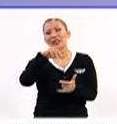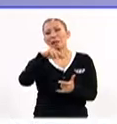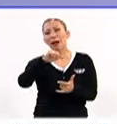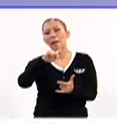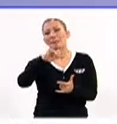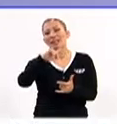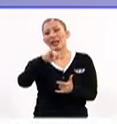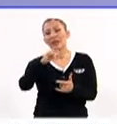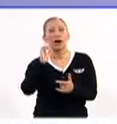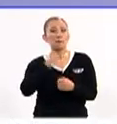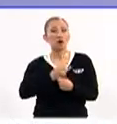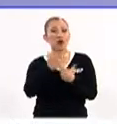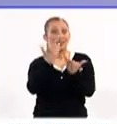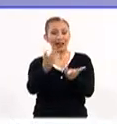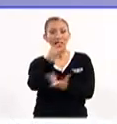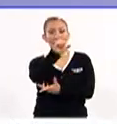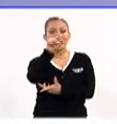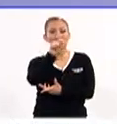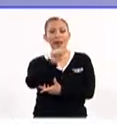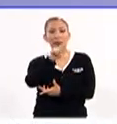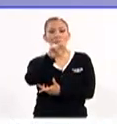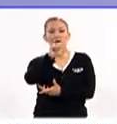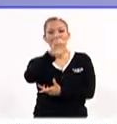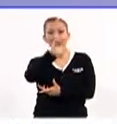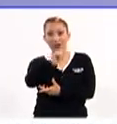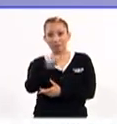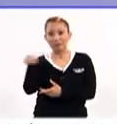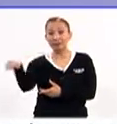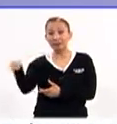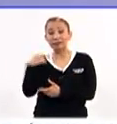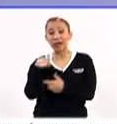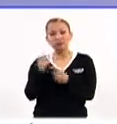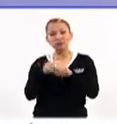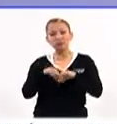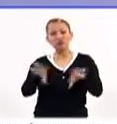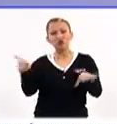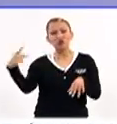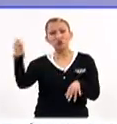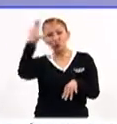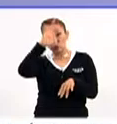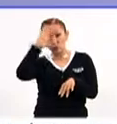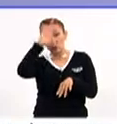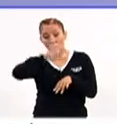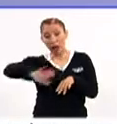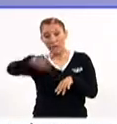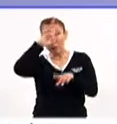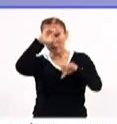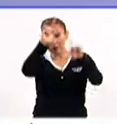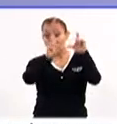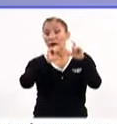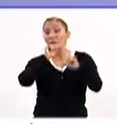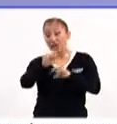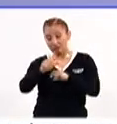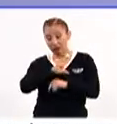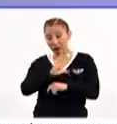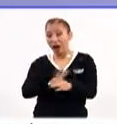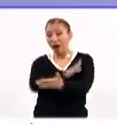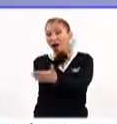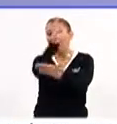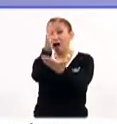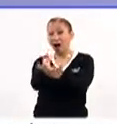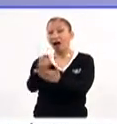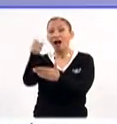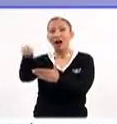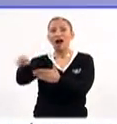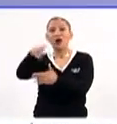una poeta de origen zapoteco, que está haciendo eco de su cultura no solamente a nivel nacional, sino que ha tenido la oportunidad de